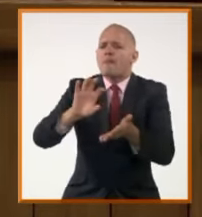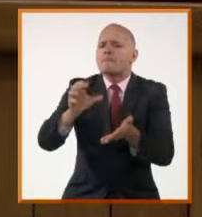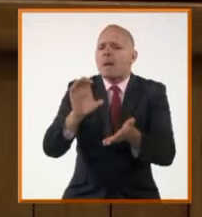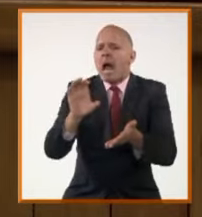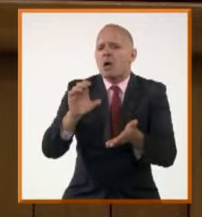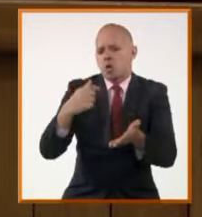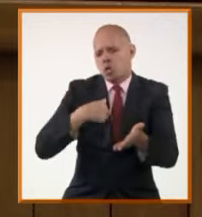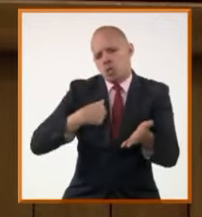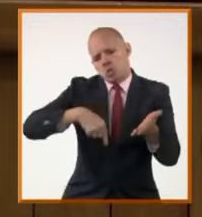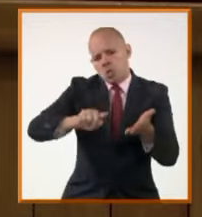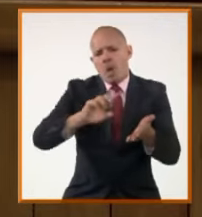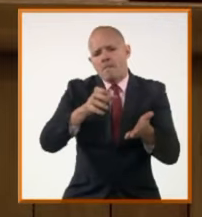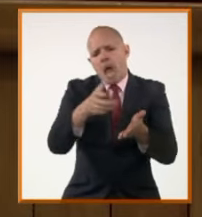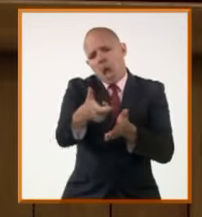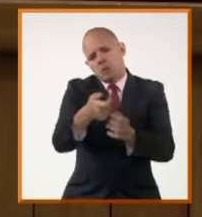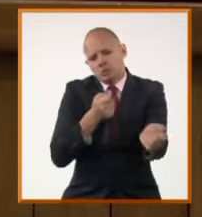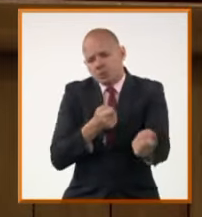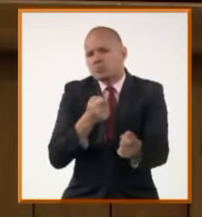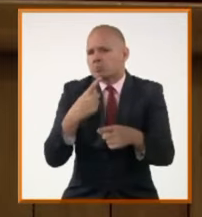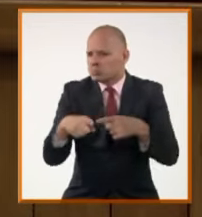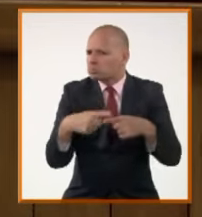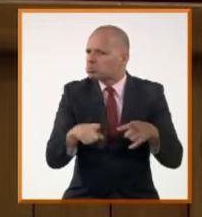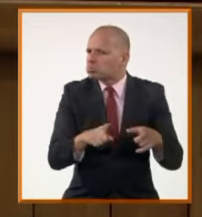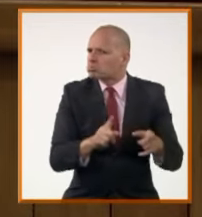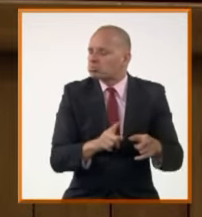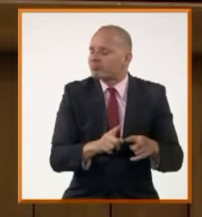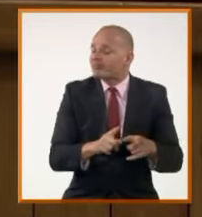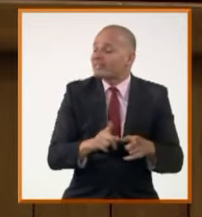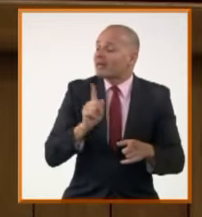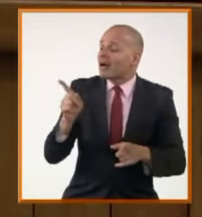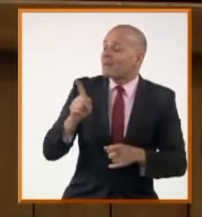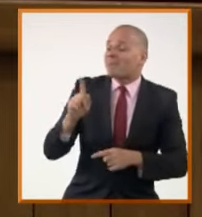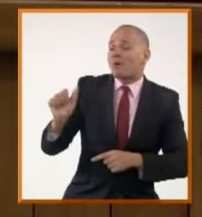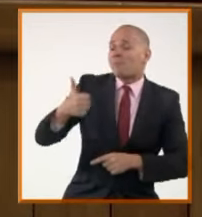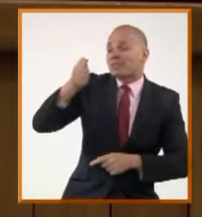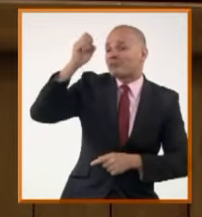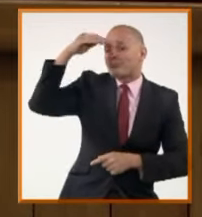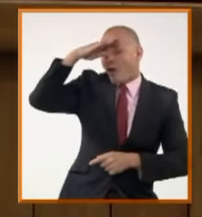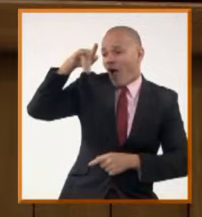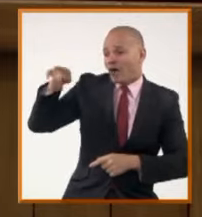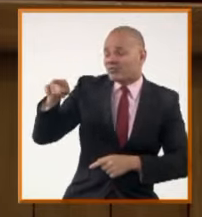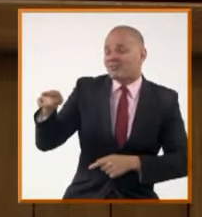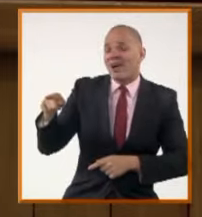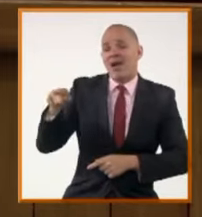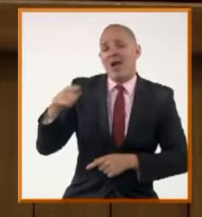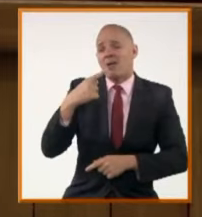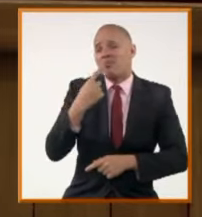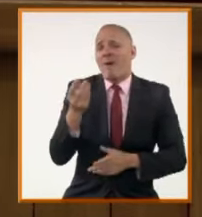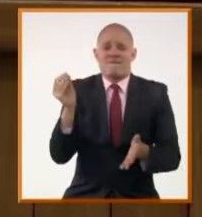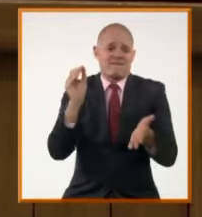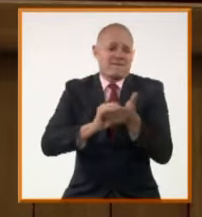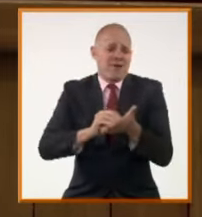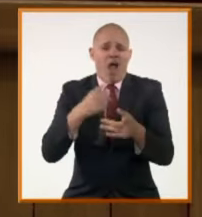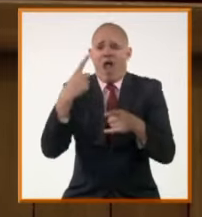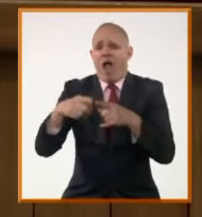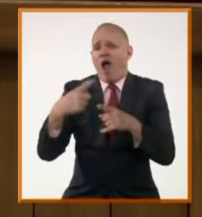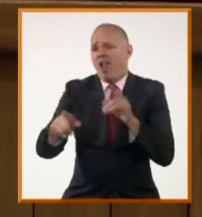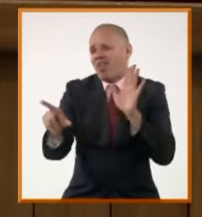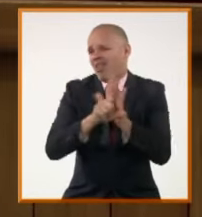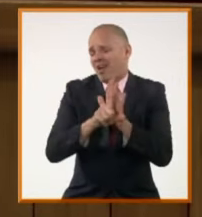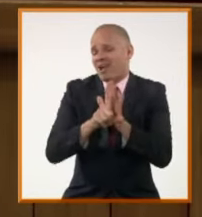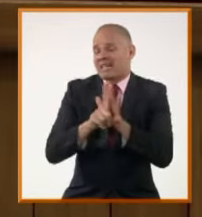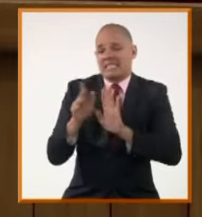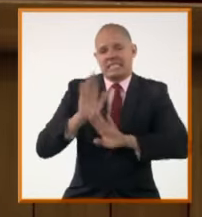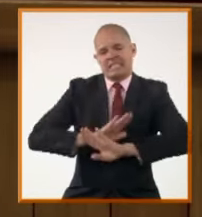se han convertido en subterfugios e inventos entre diferentes empresas extranjeras, forma de gestión estatal,